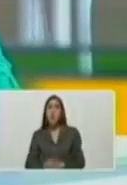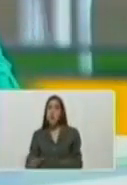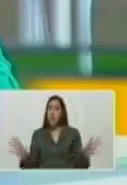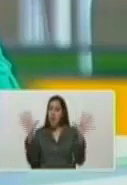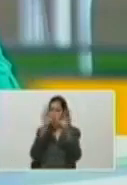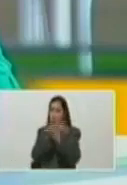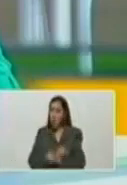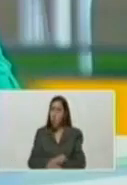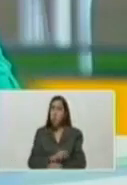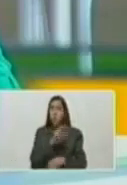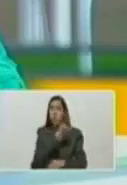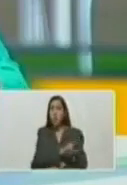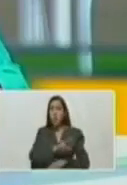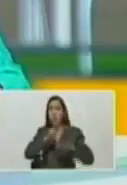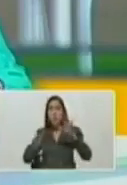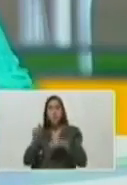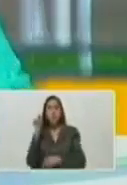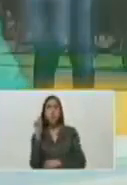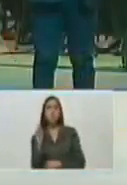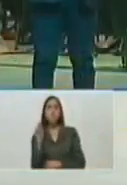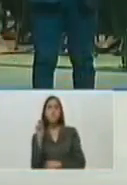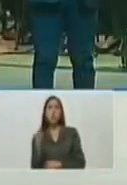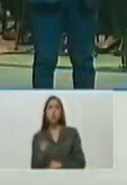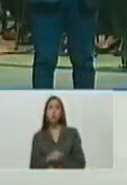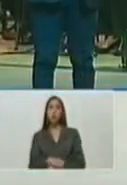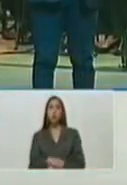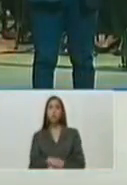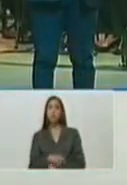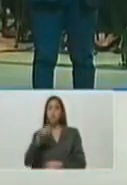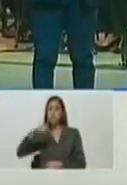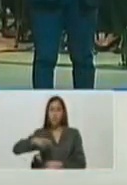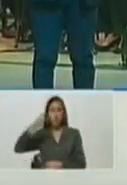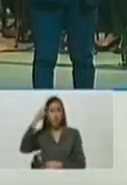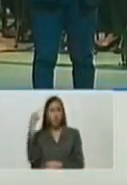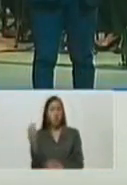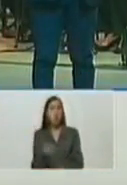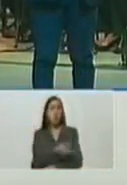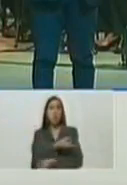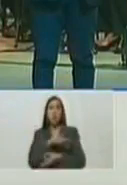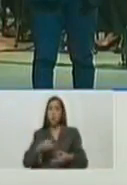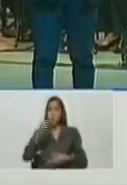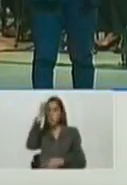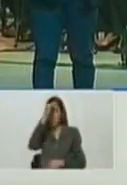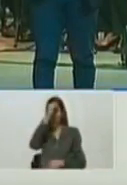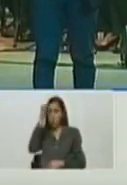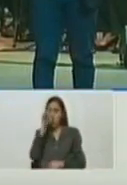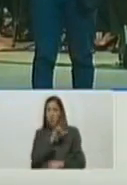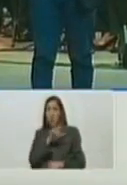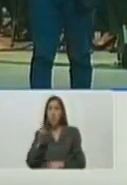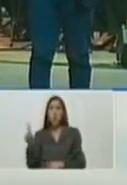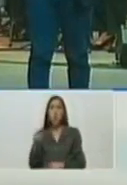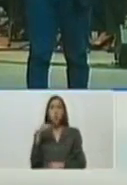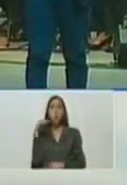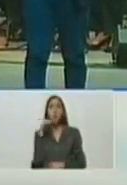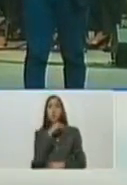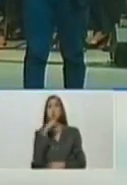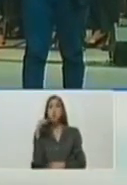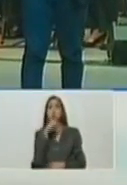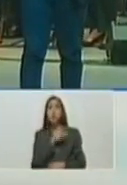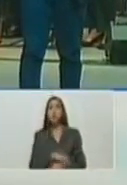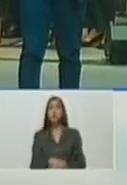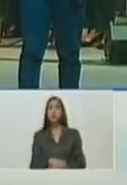con 37 minutos de este día maravilloso, domingo 31 de octubre,